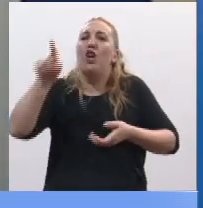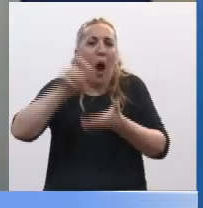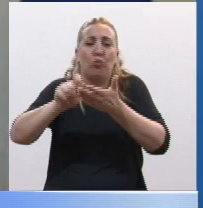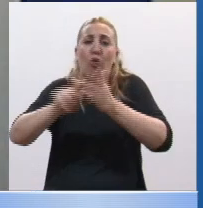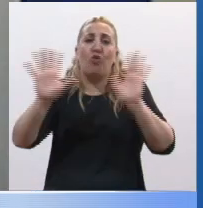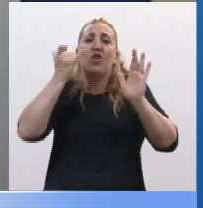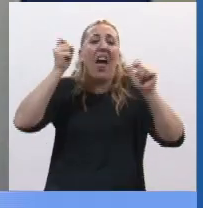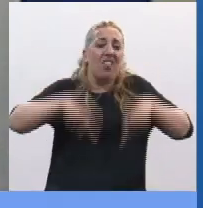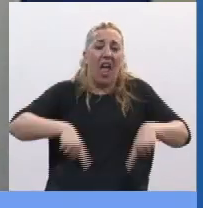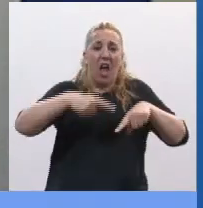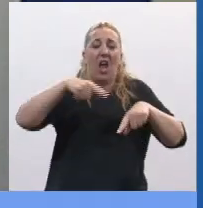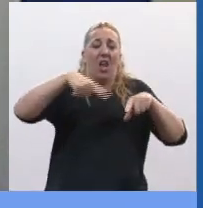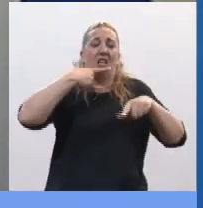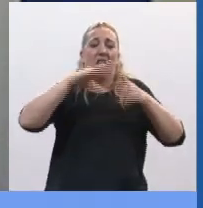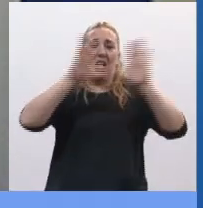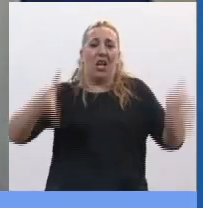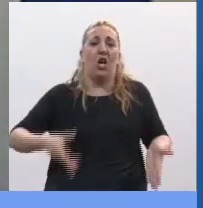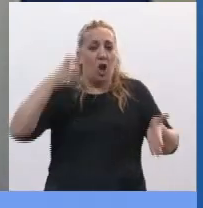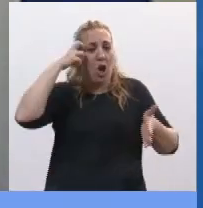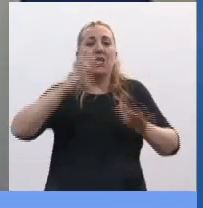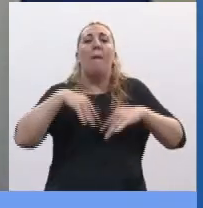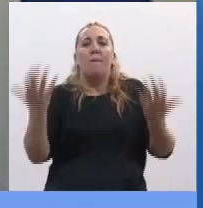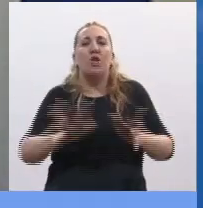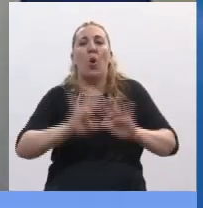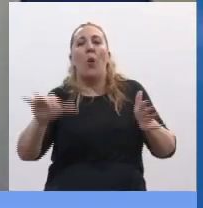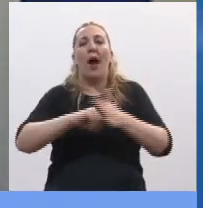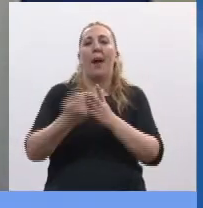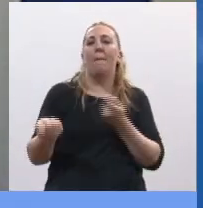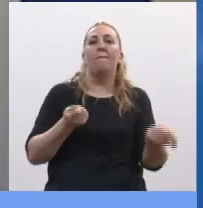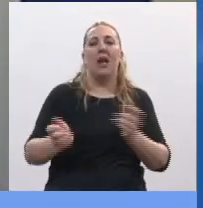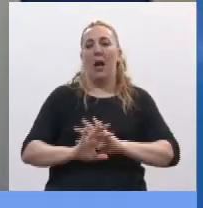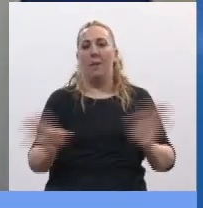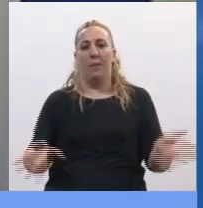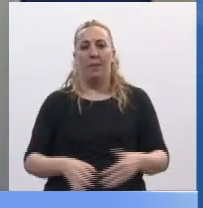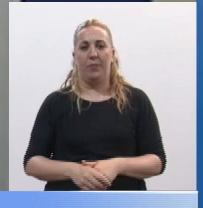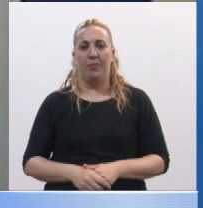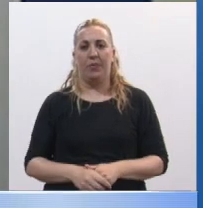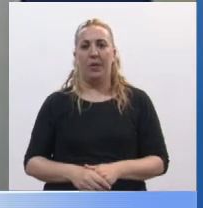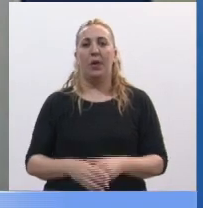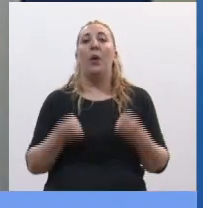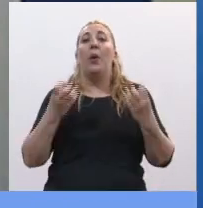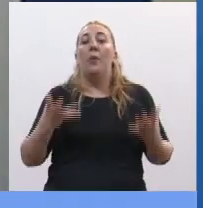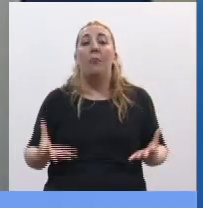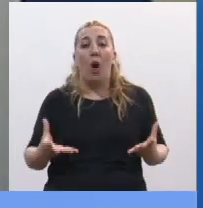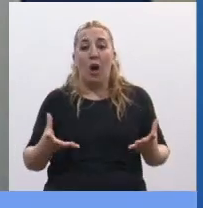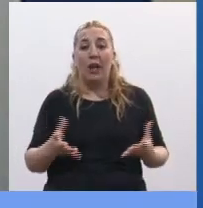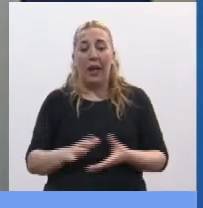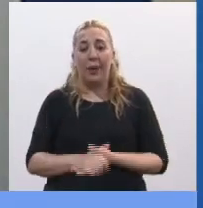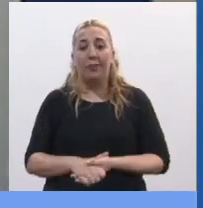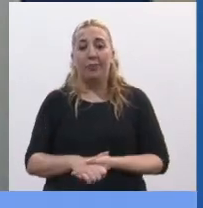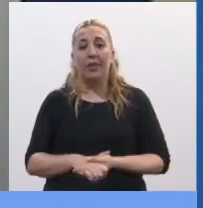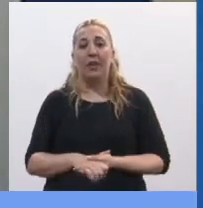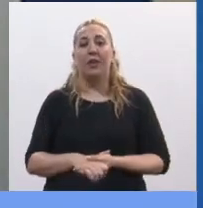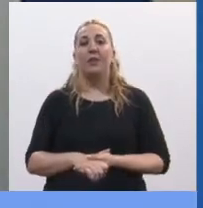que este Congreso tolere tanta ilegitimidad y manipulación institucional. Porque desde la